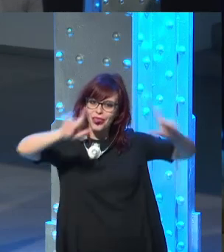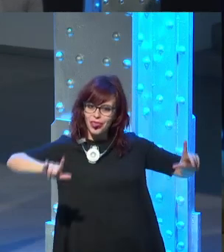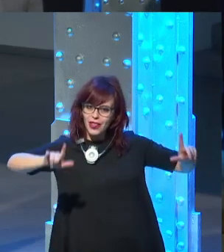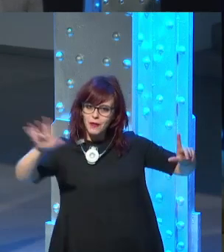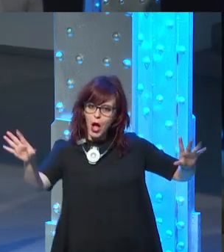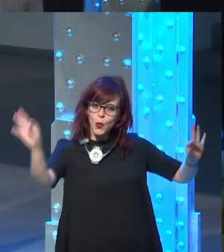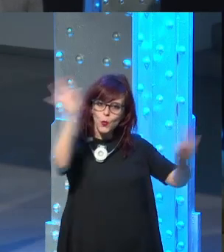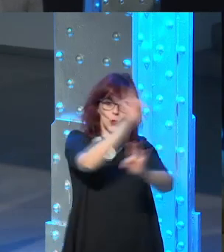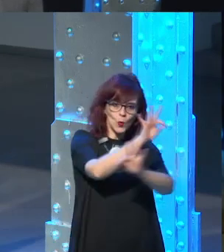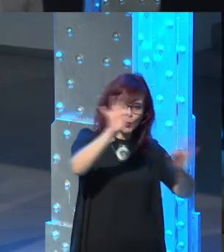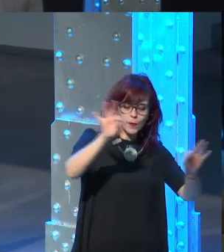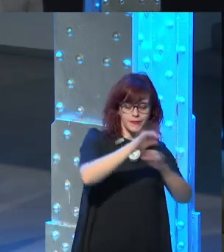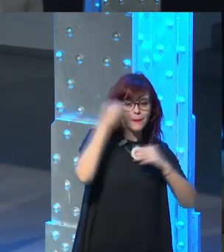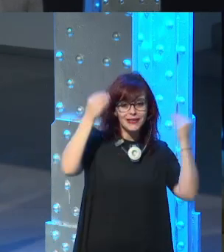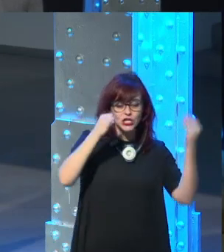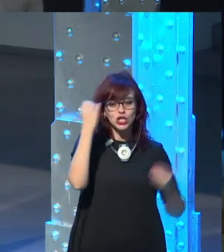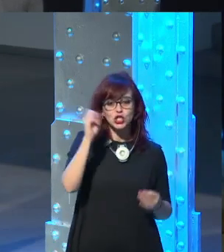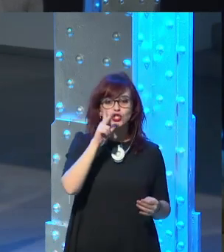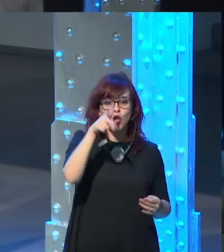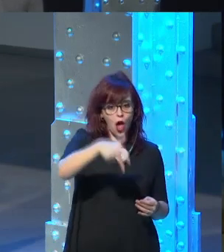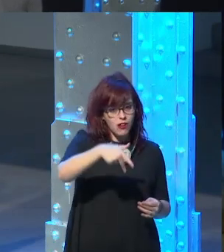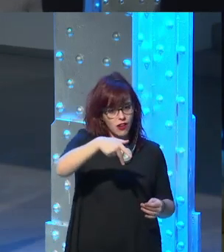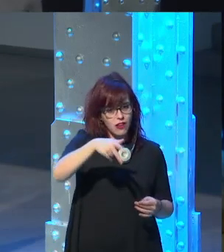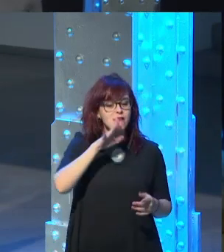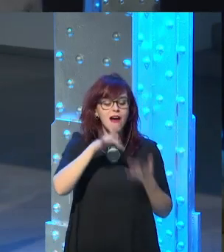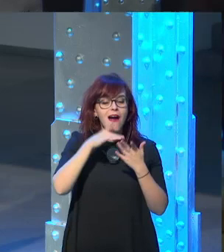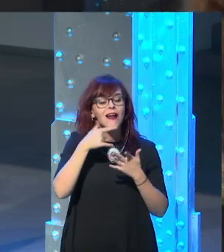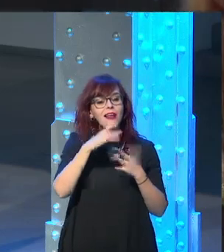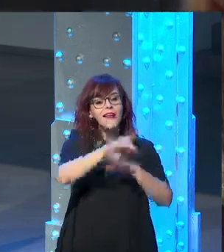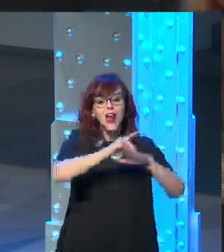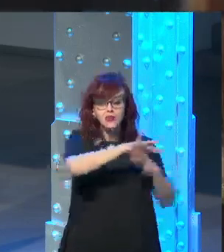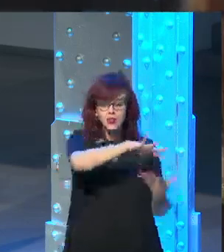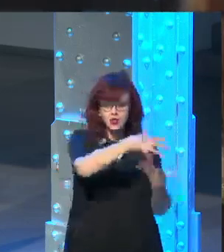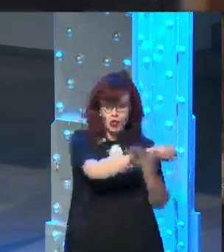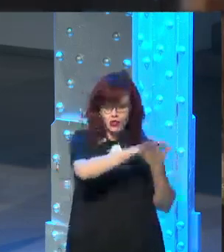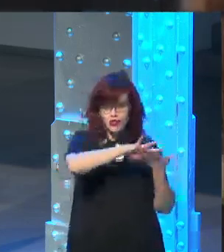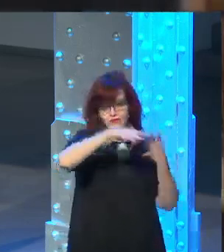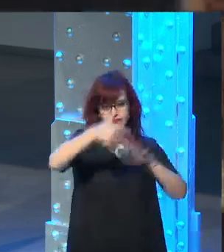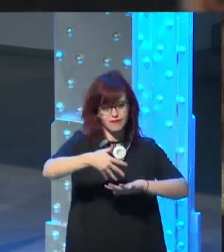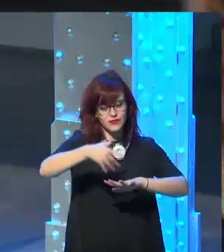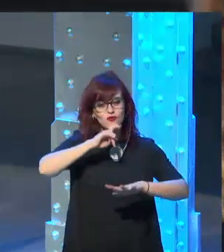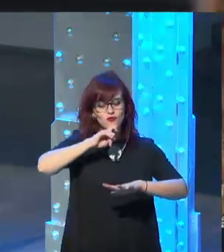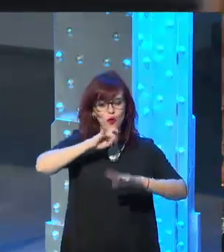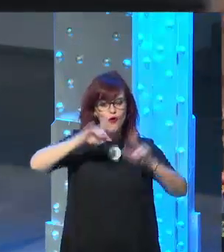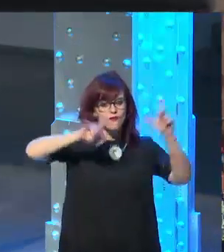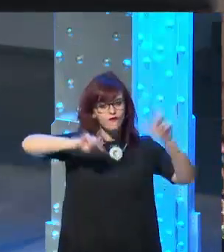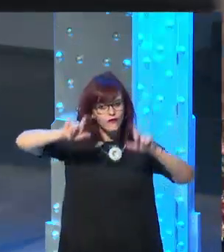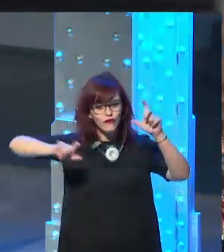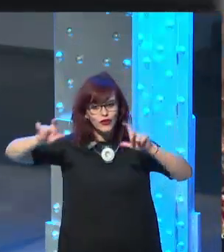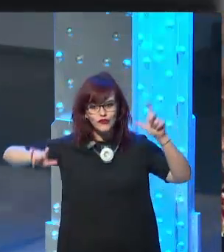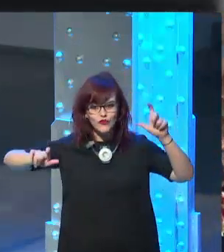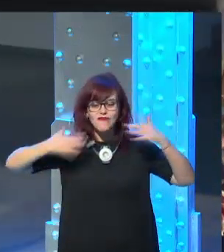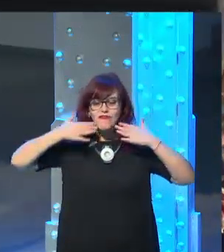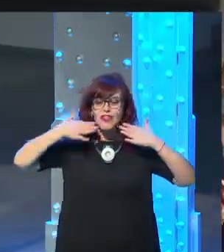sido John el que ha plasmado todo eso, todos esos datos en una especie de foto con